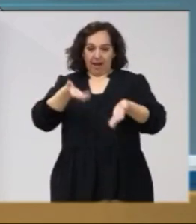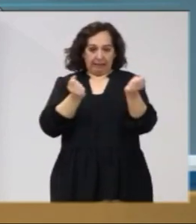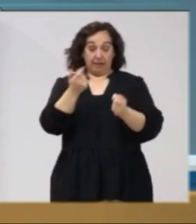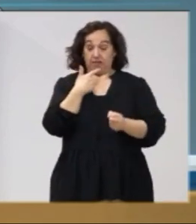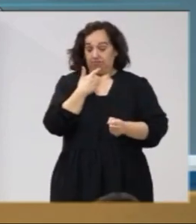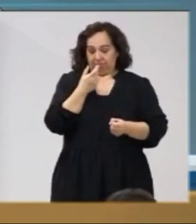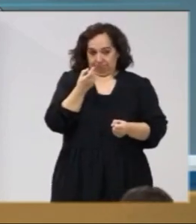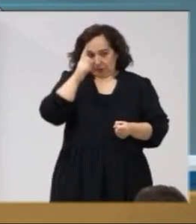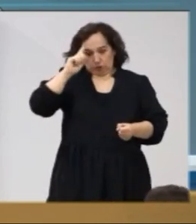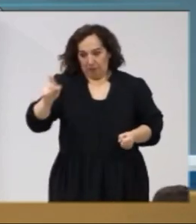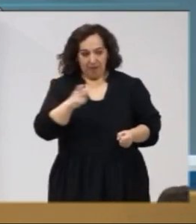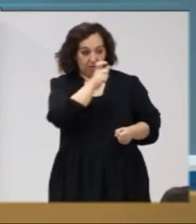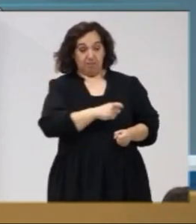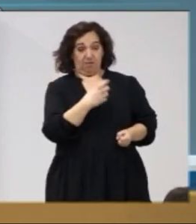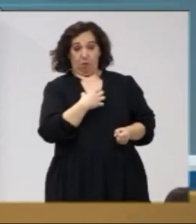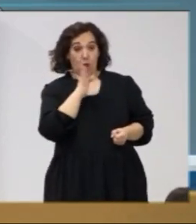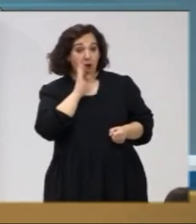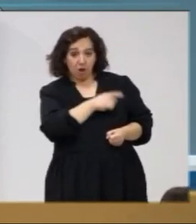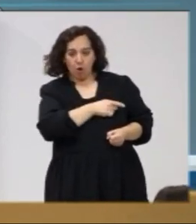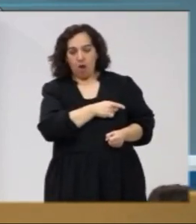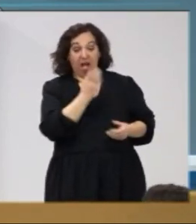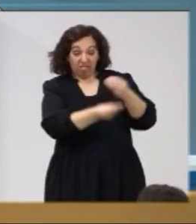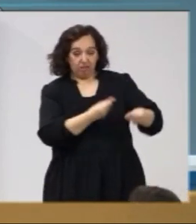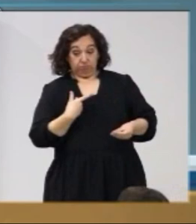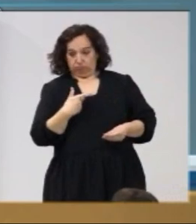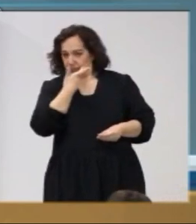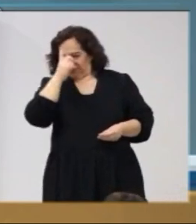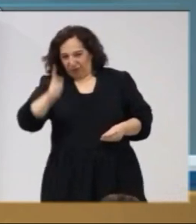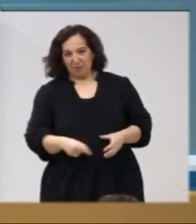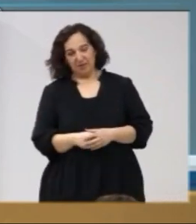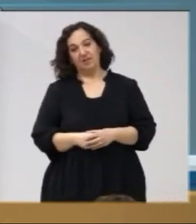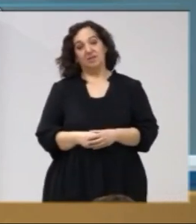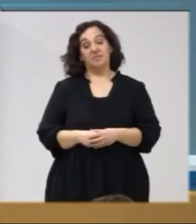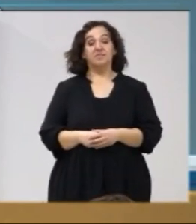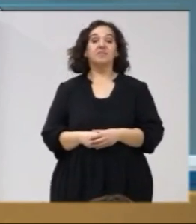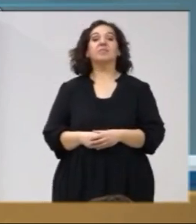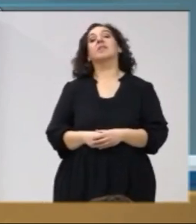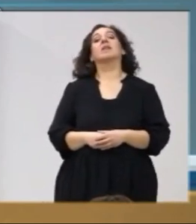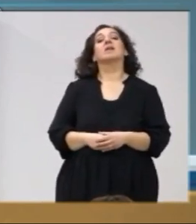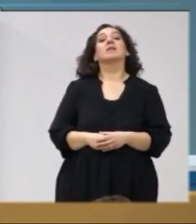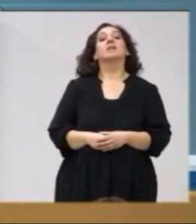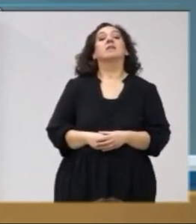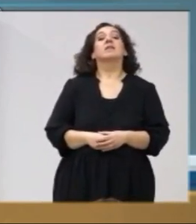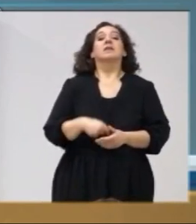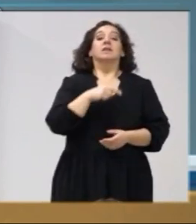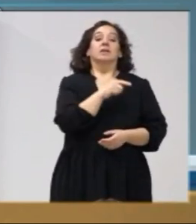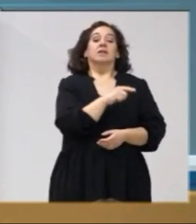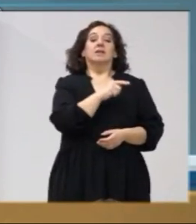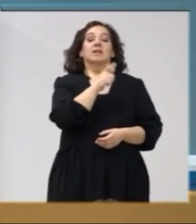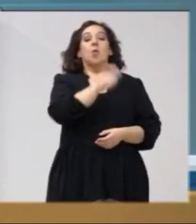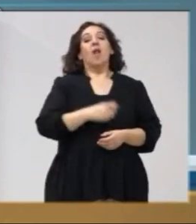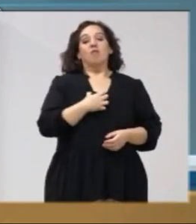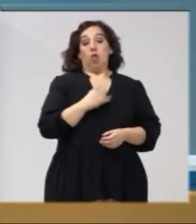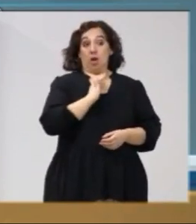haciendo este hombre, que, aparte de ser un presunto